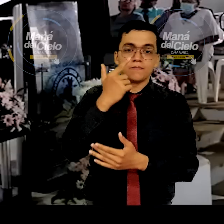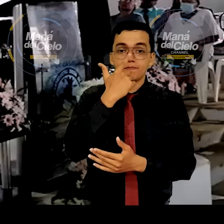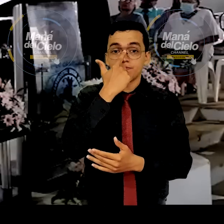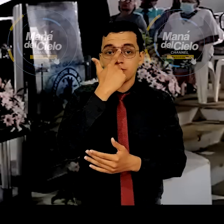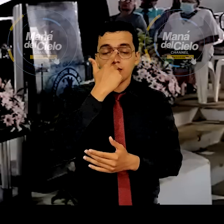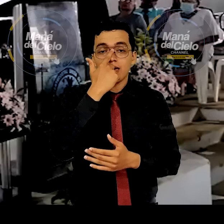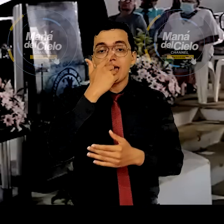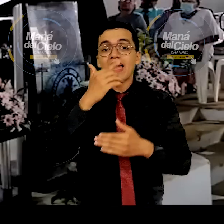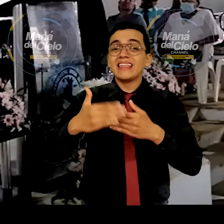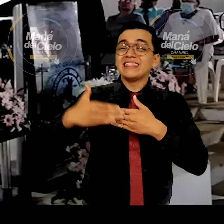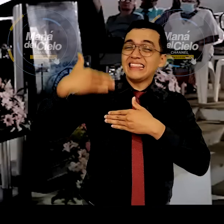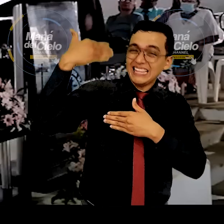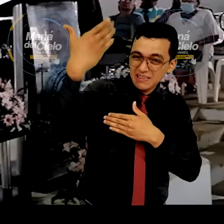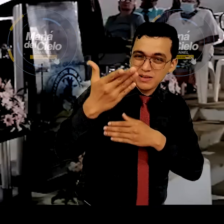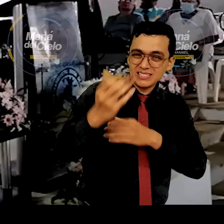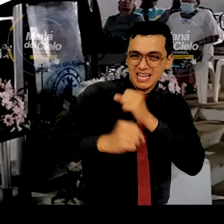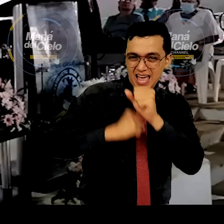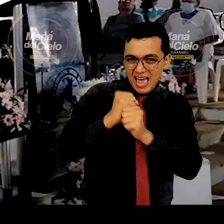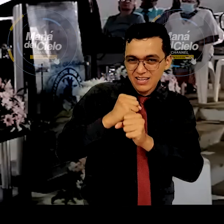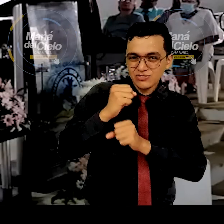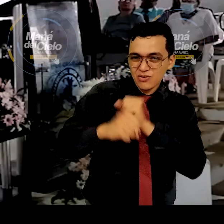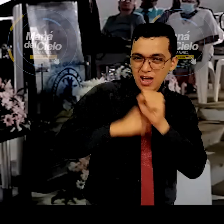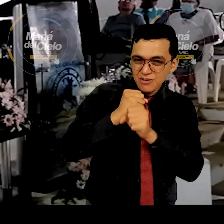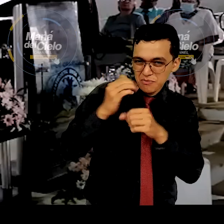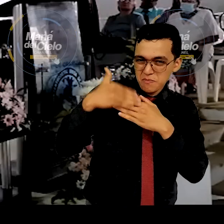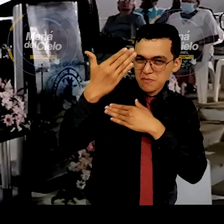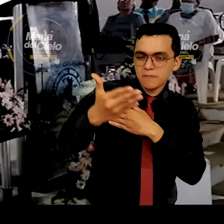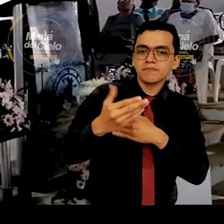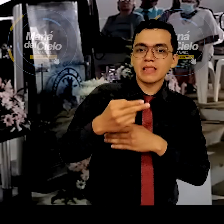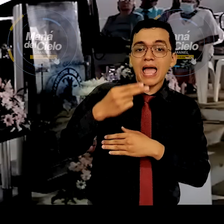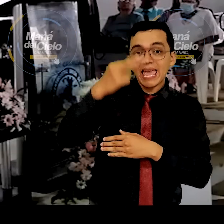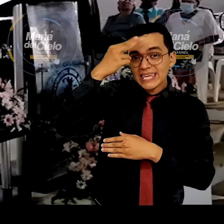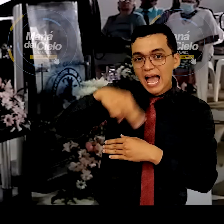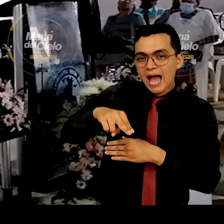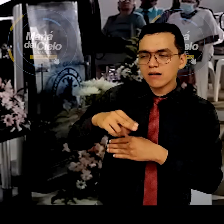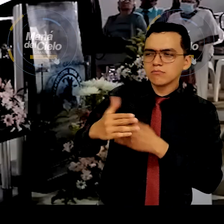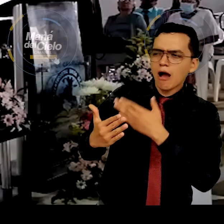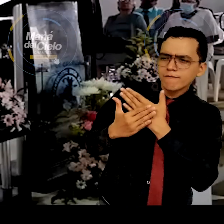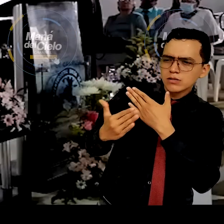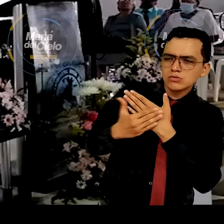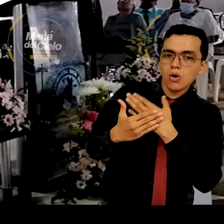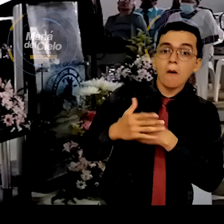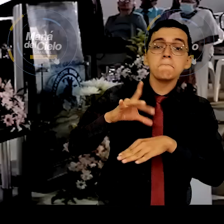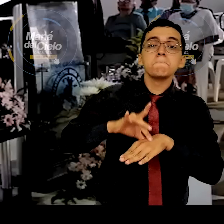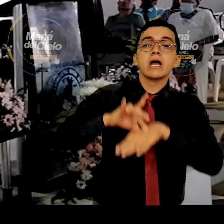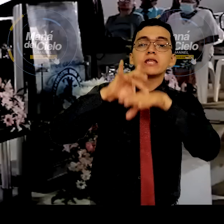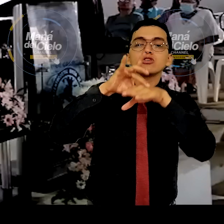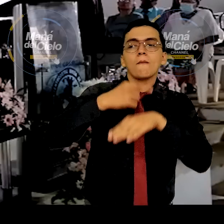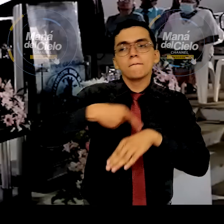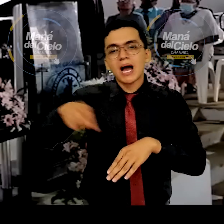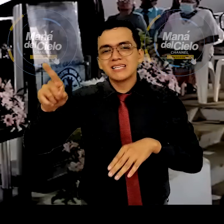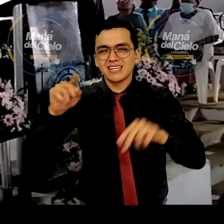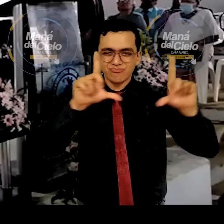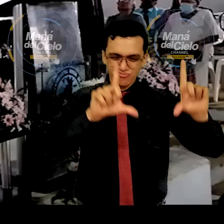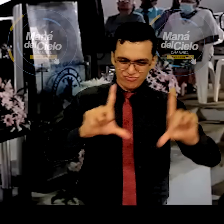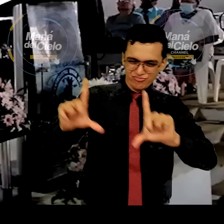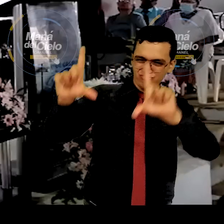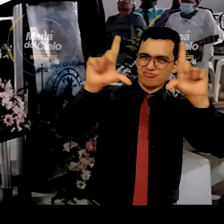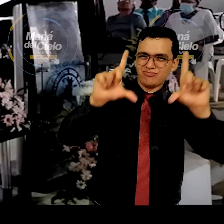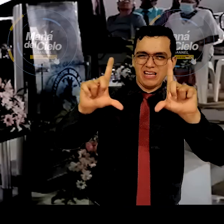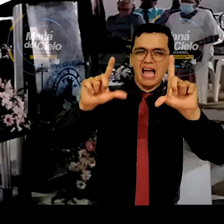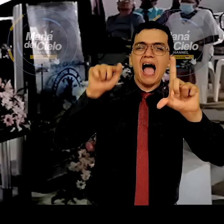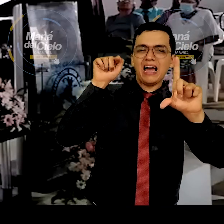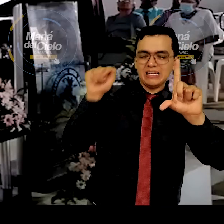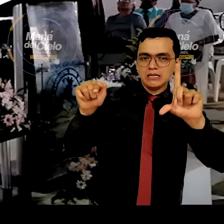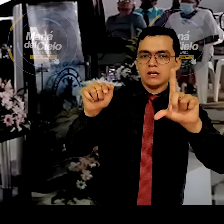Me van a hacer esa de mañana y digo, vaya tranquila que usted no se morirá de cáncer. ¿Cómo lo sabe? Porque Dios me lo dijo.